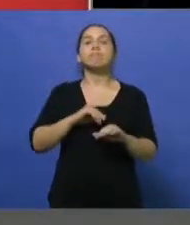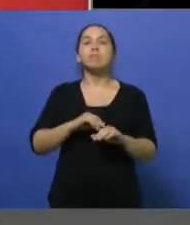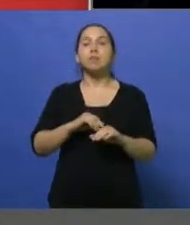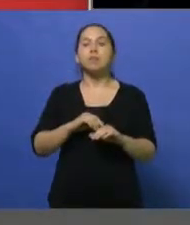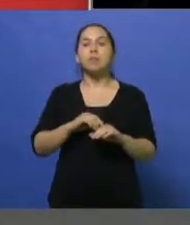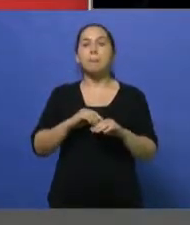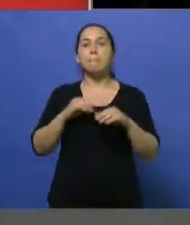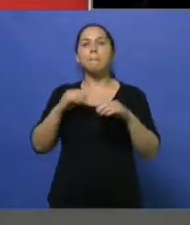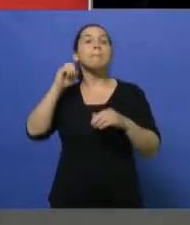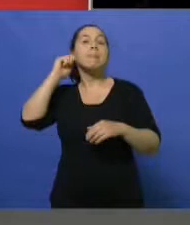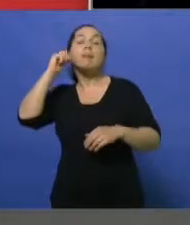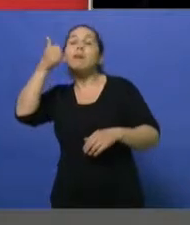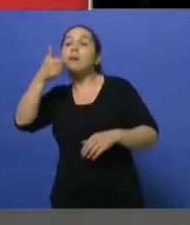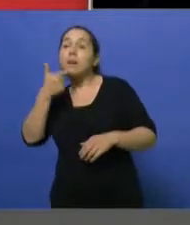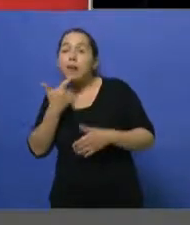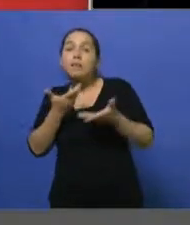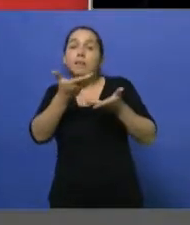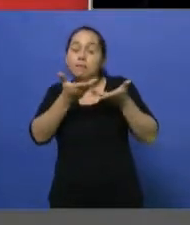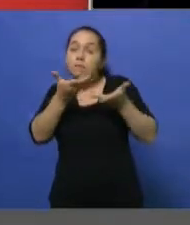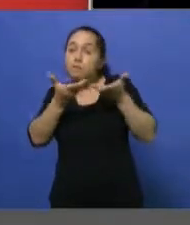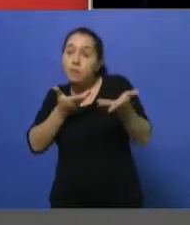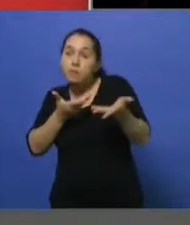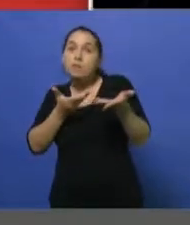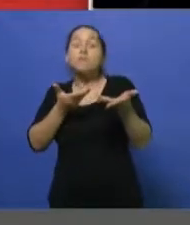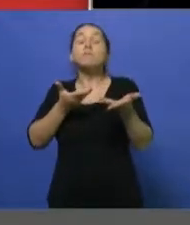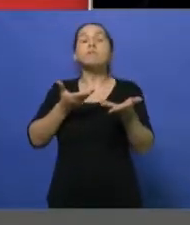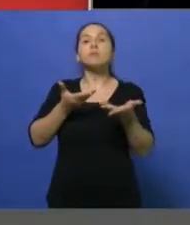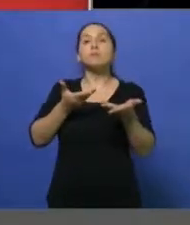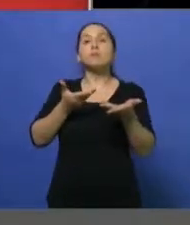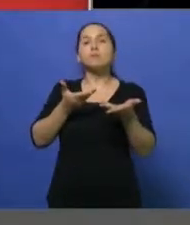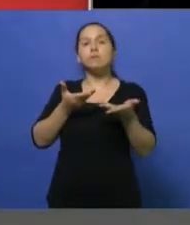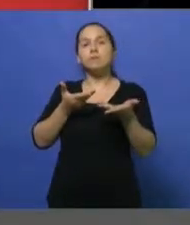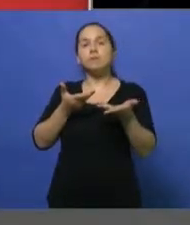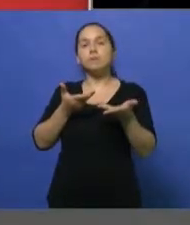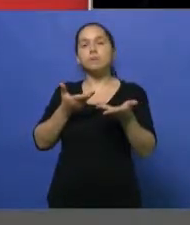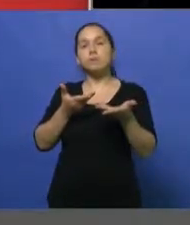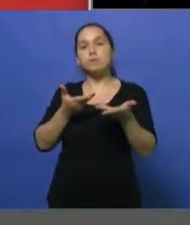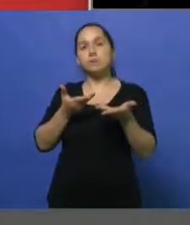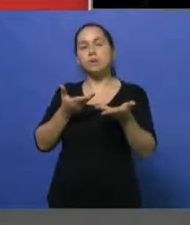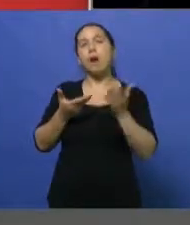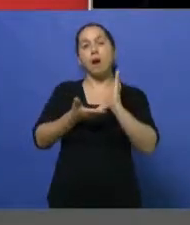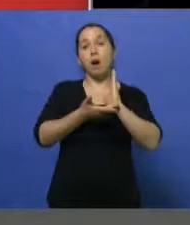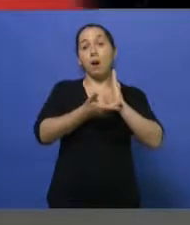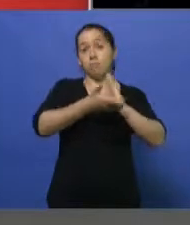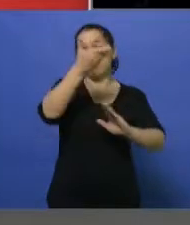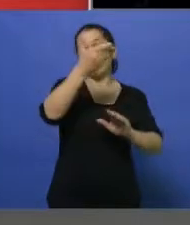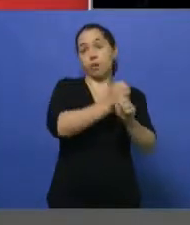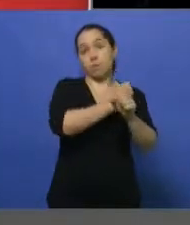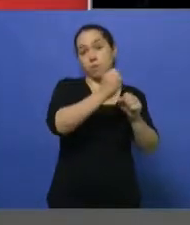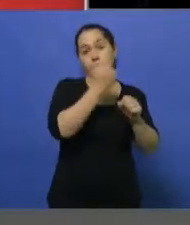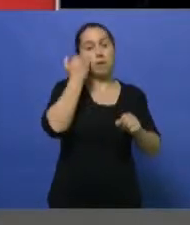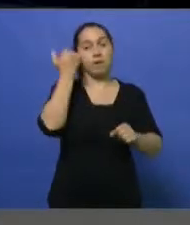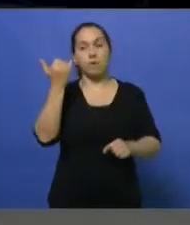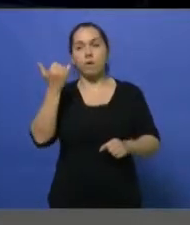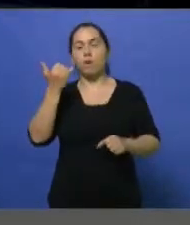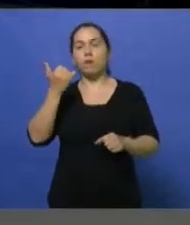prestadores de gas en el país de generar un, yo no diría, bueno, lo del aumento estaba aprobado, 35%, que ya vamos a buscar